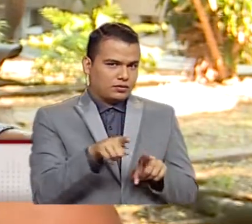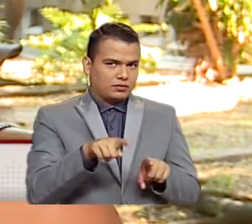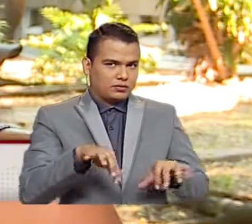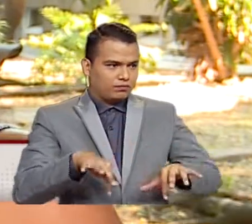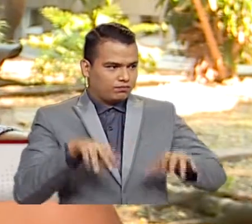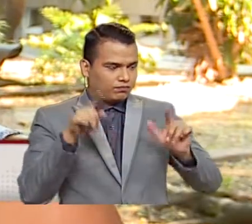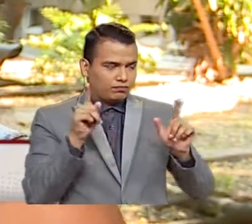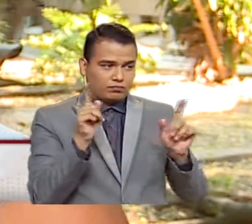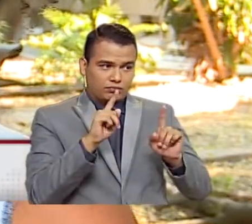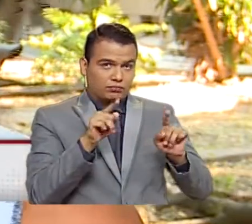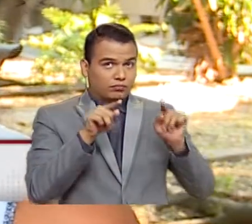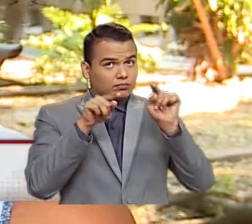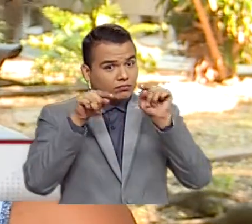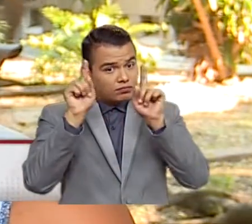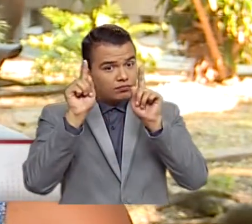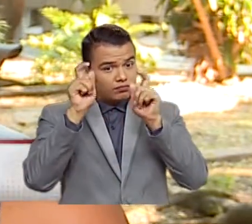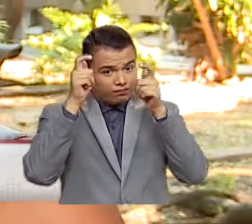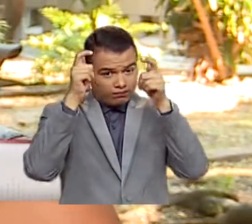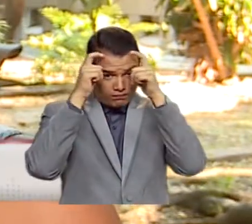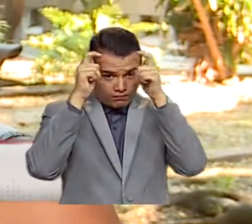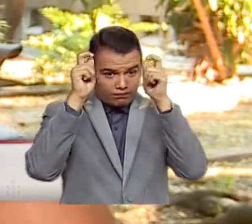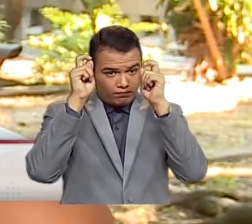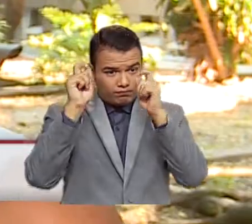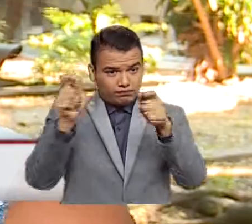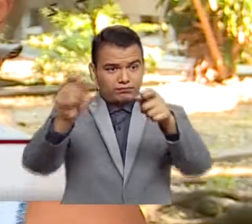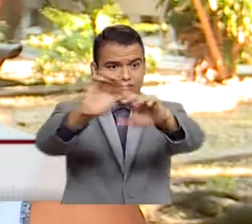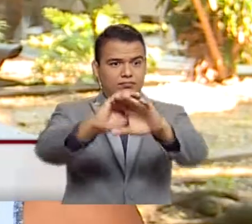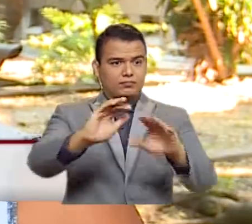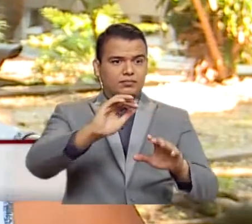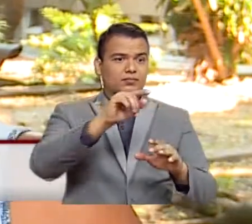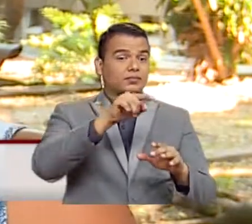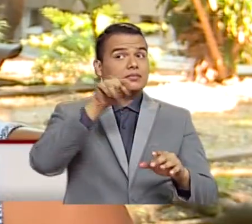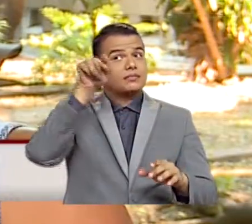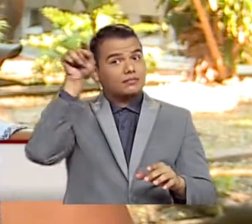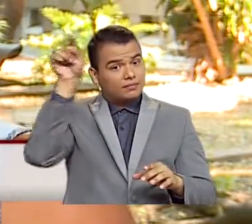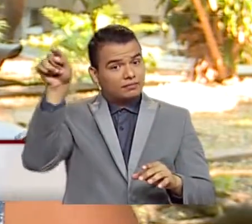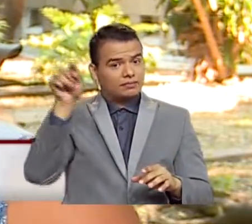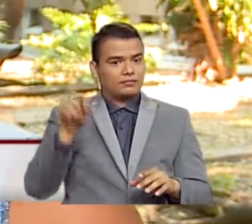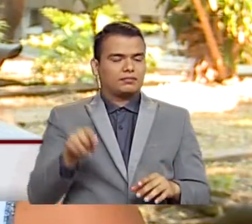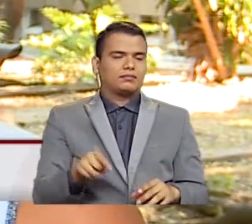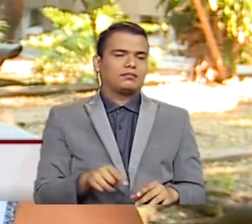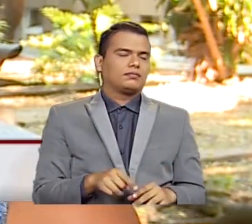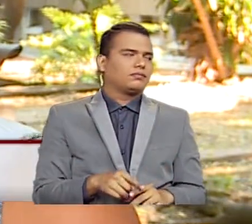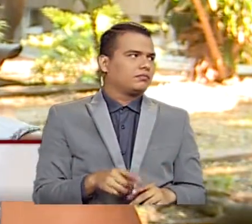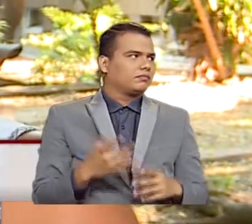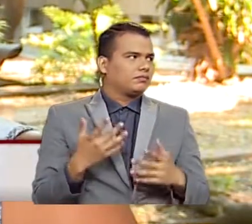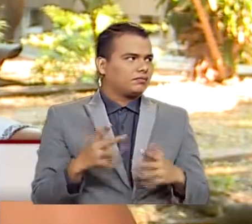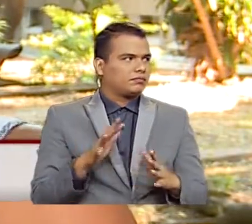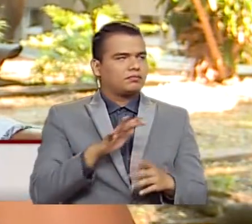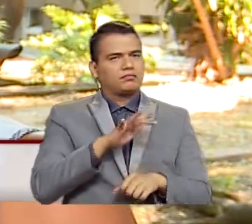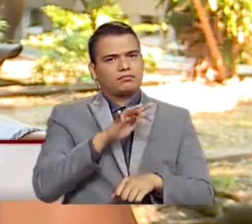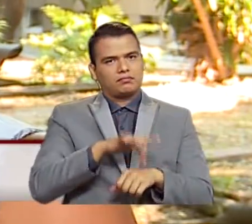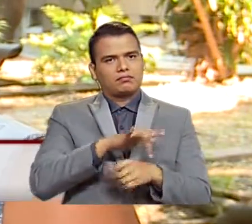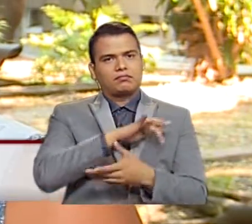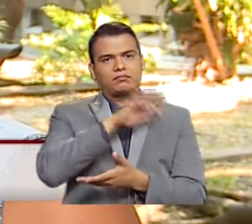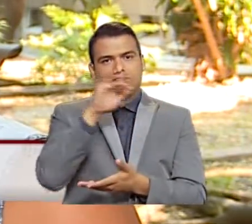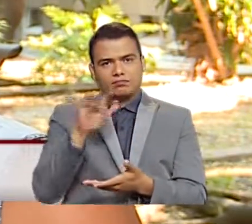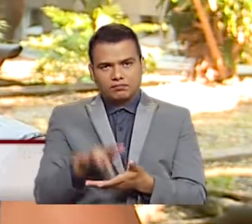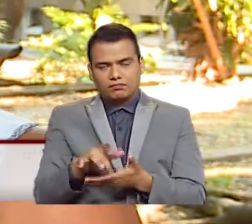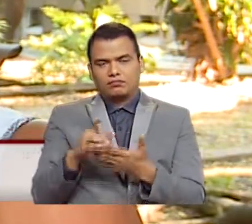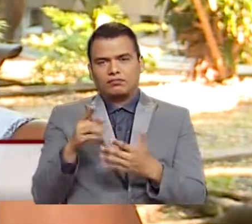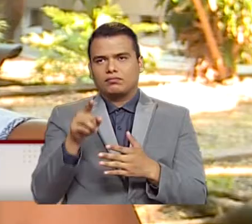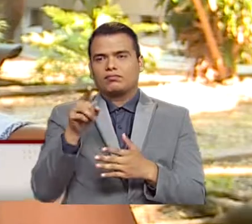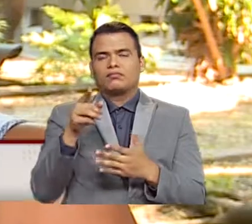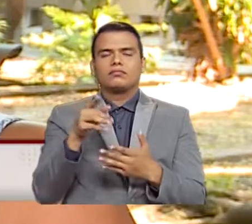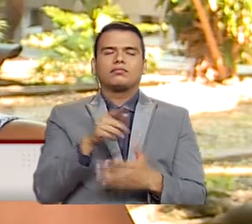anillo, que debe devolvérselo al rey. Entonces lo manda obligado pues a la perrera donde está el castillo del rey, pero en este camino él se encuentra con